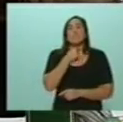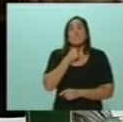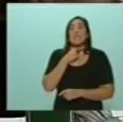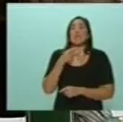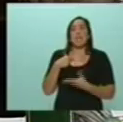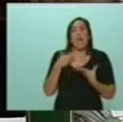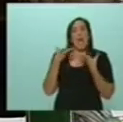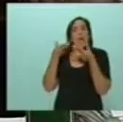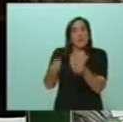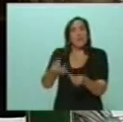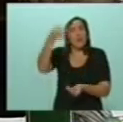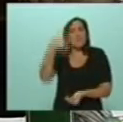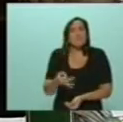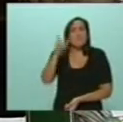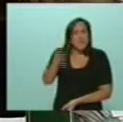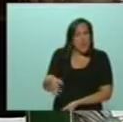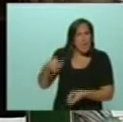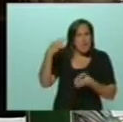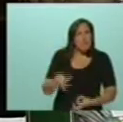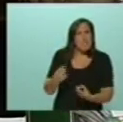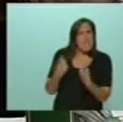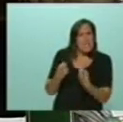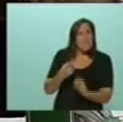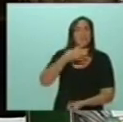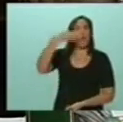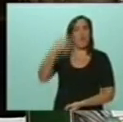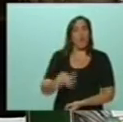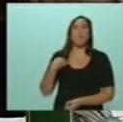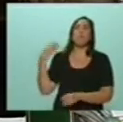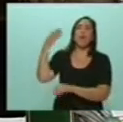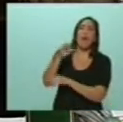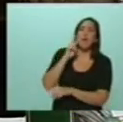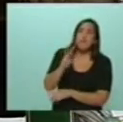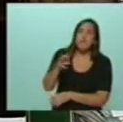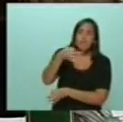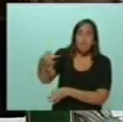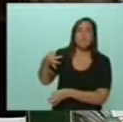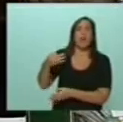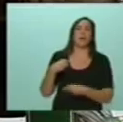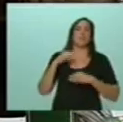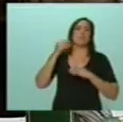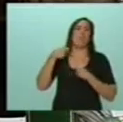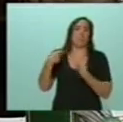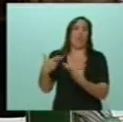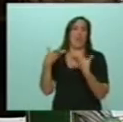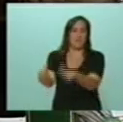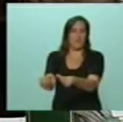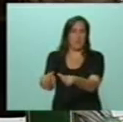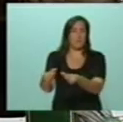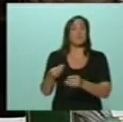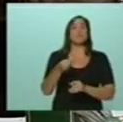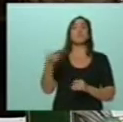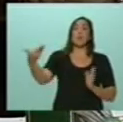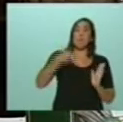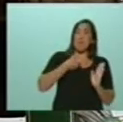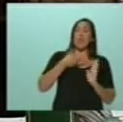ayuda llegara a los que realmente la necesitaban, se cumpliera. De las solicitudes hubo un 26% que